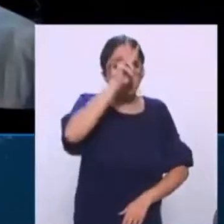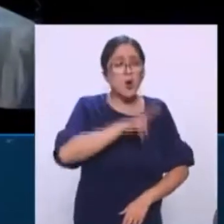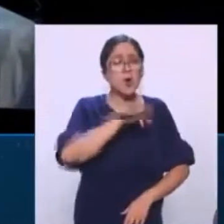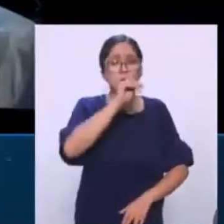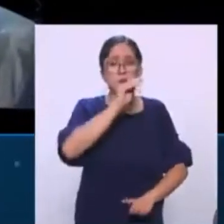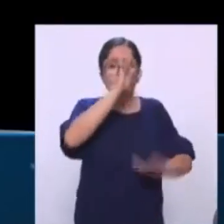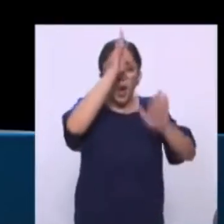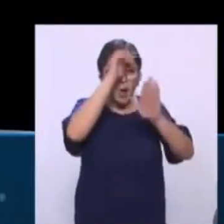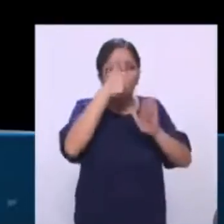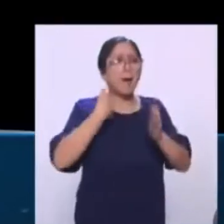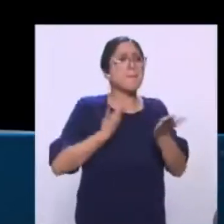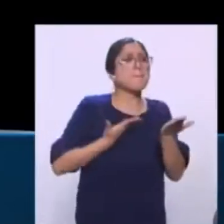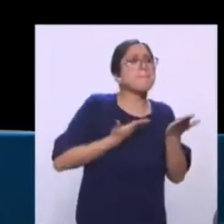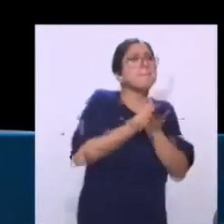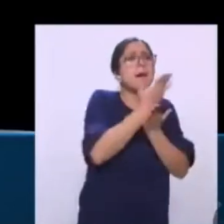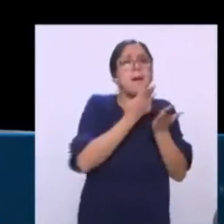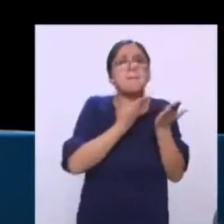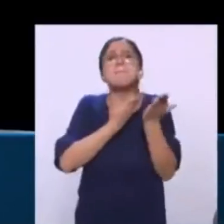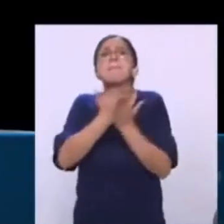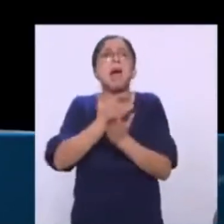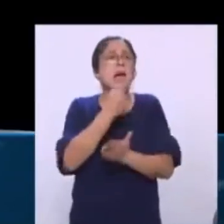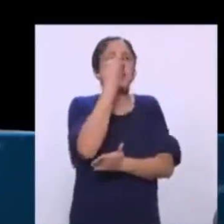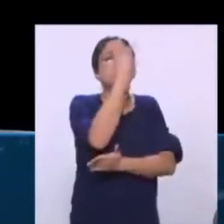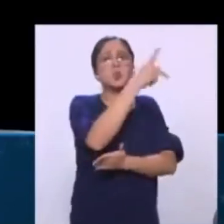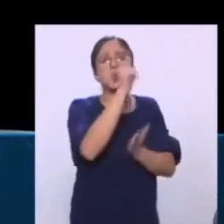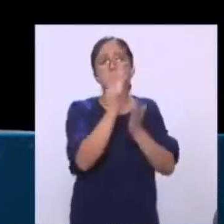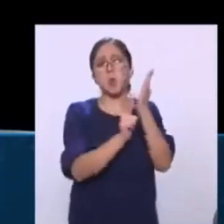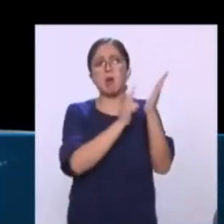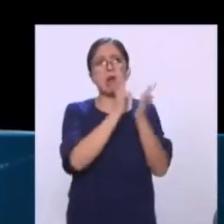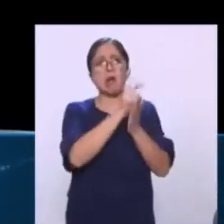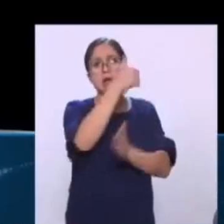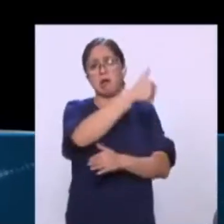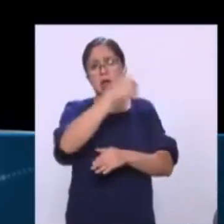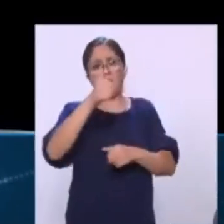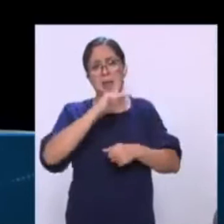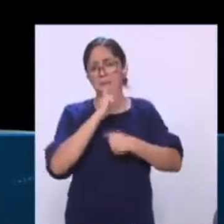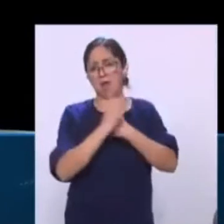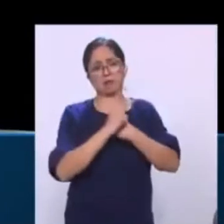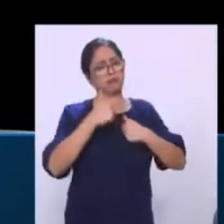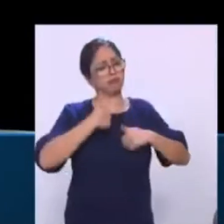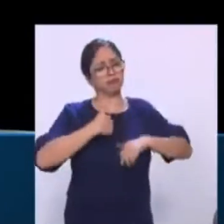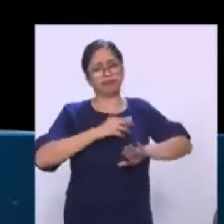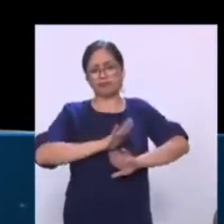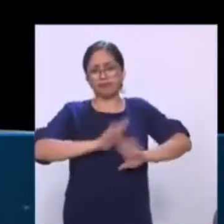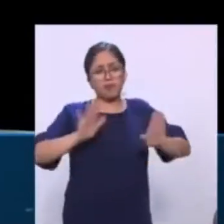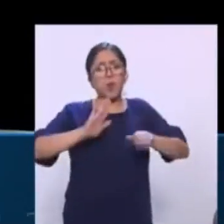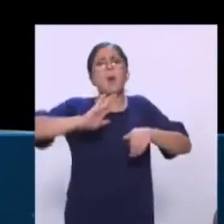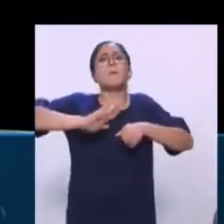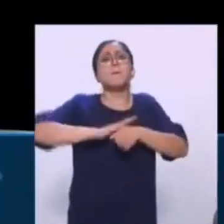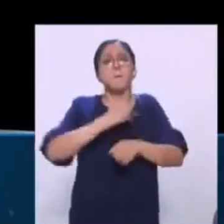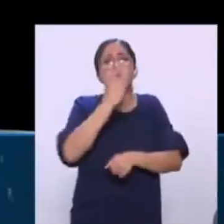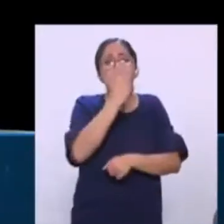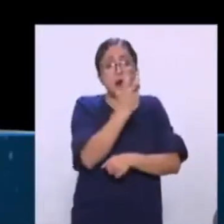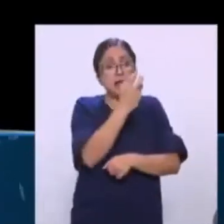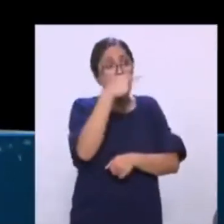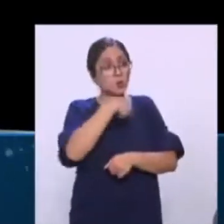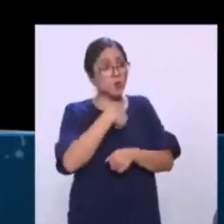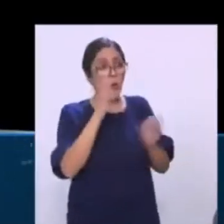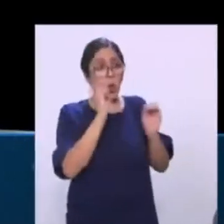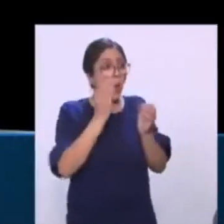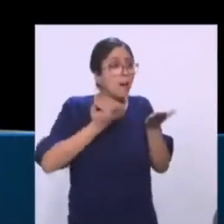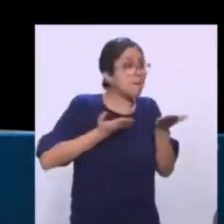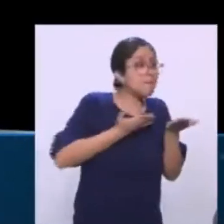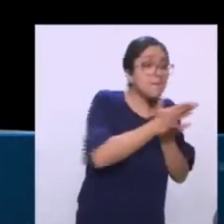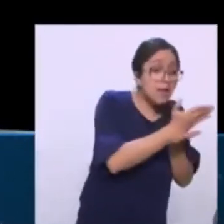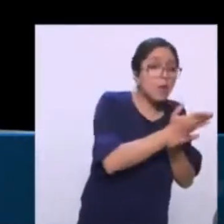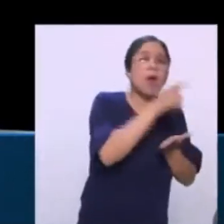asuntos internos de otros países, porque es la única manera de garantizar que los de fuera no se intrometan en